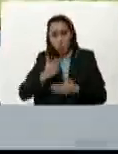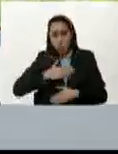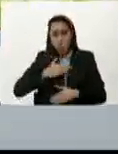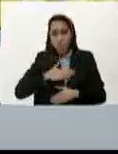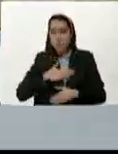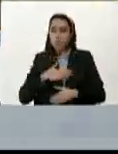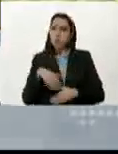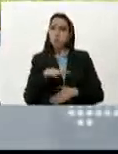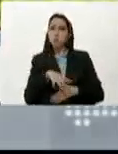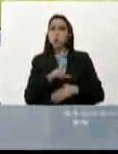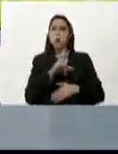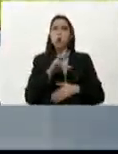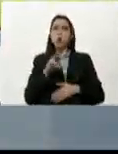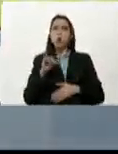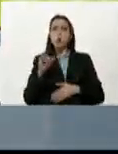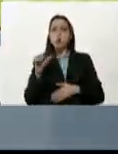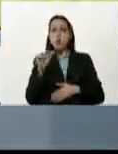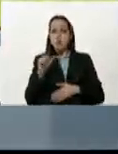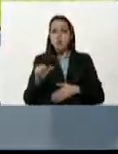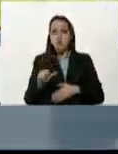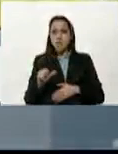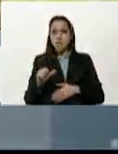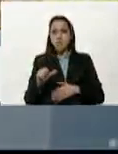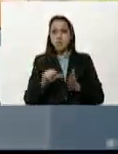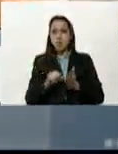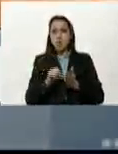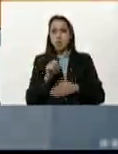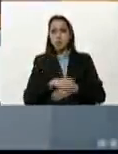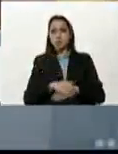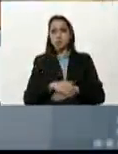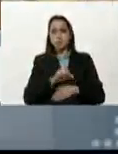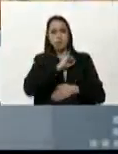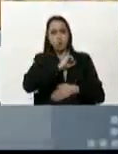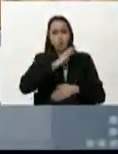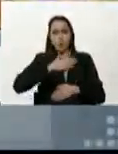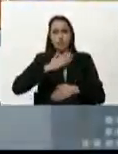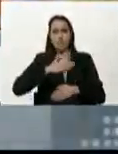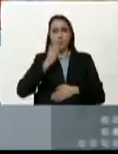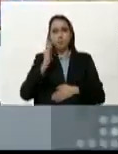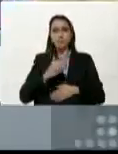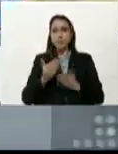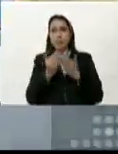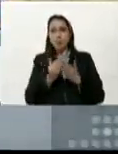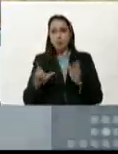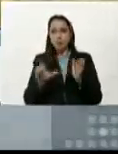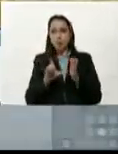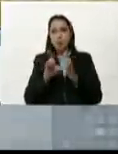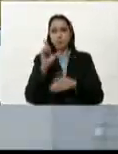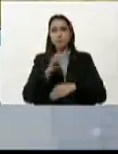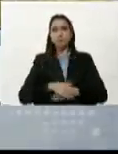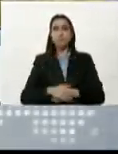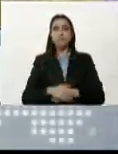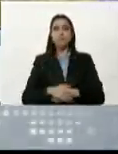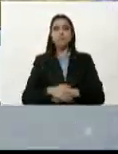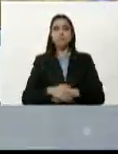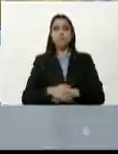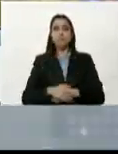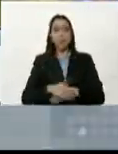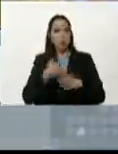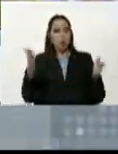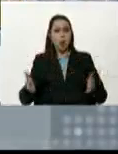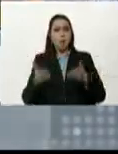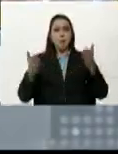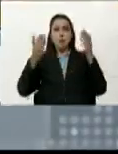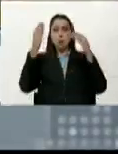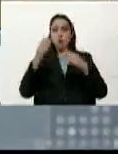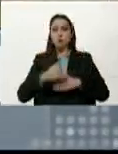estará luis andrade con el liceo compinche muy carismático el